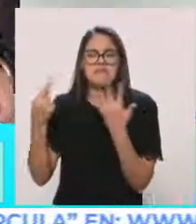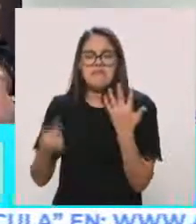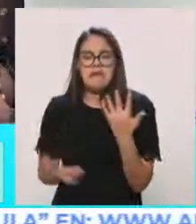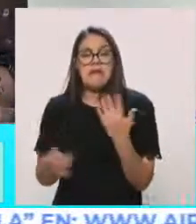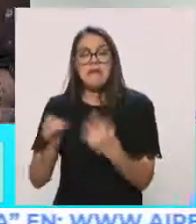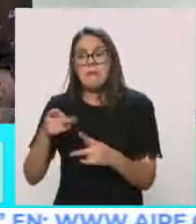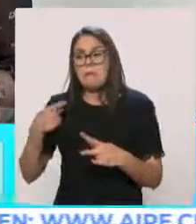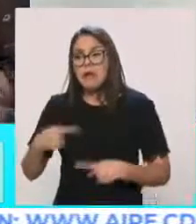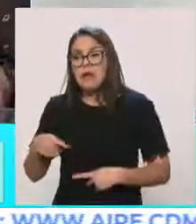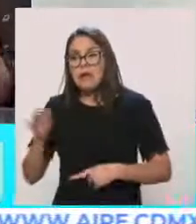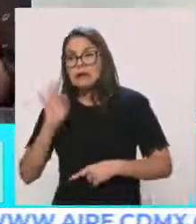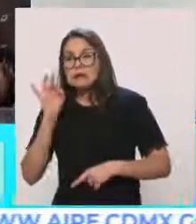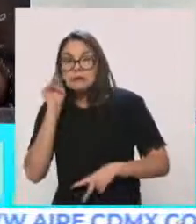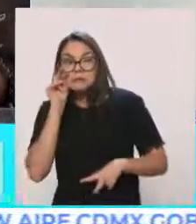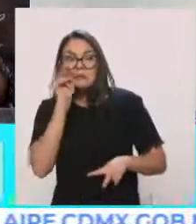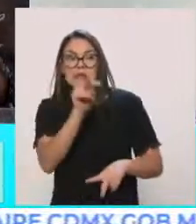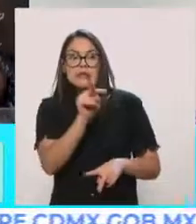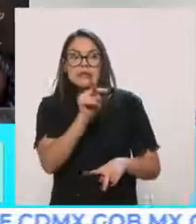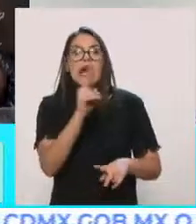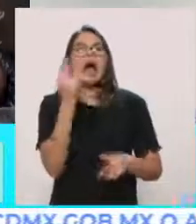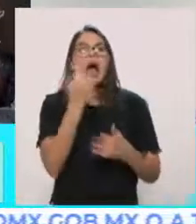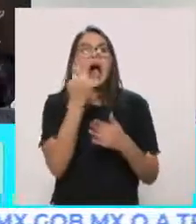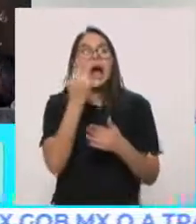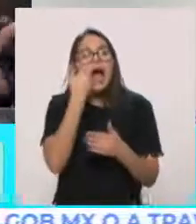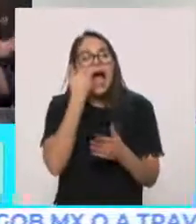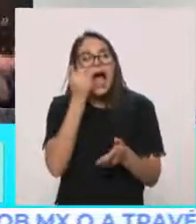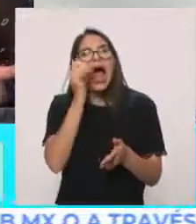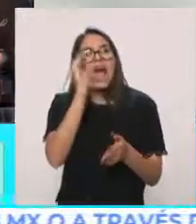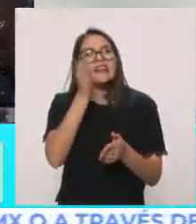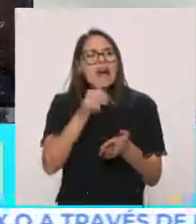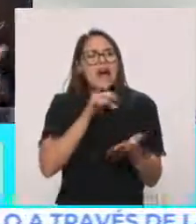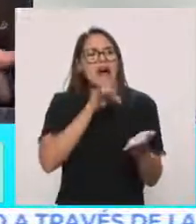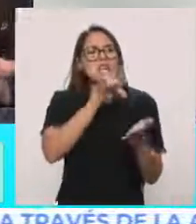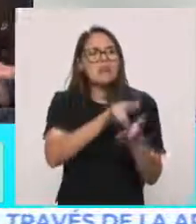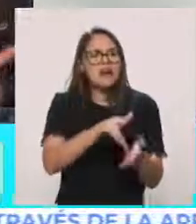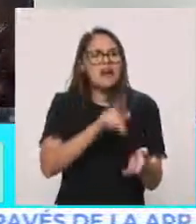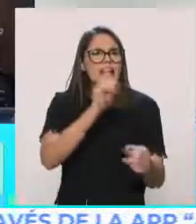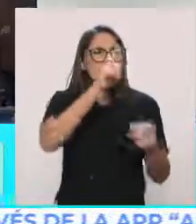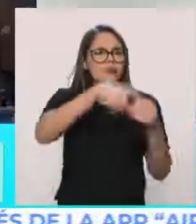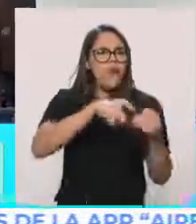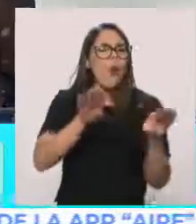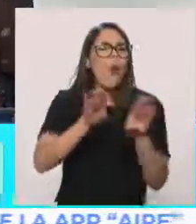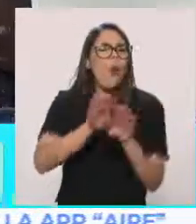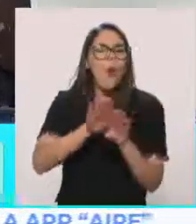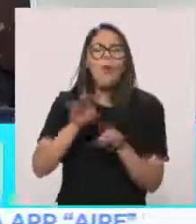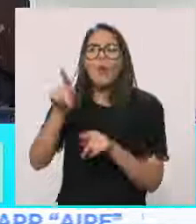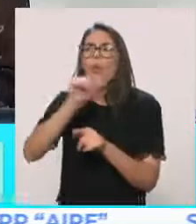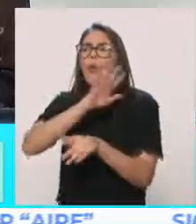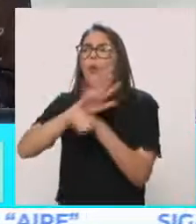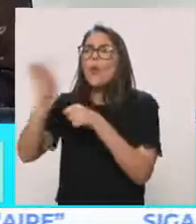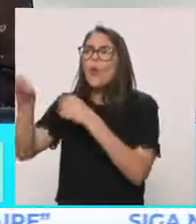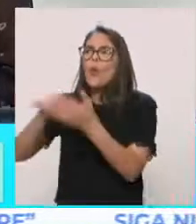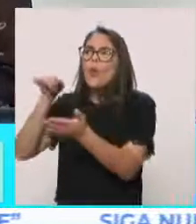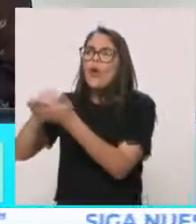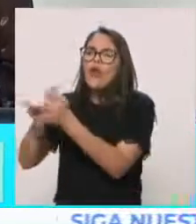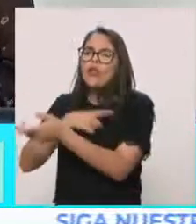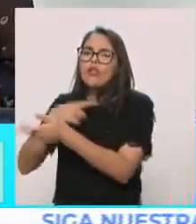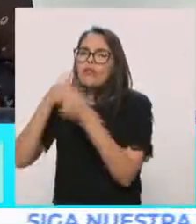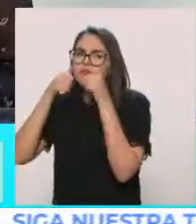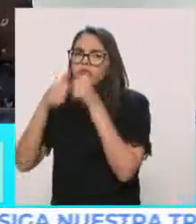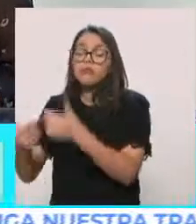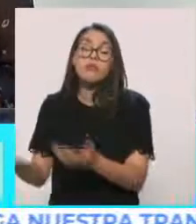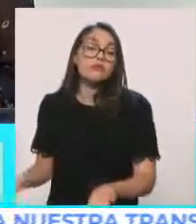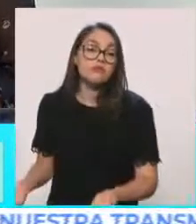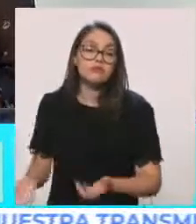algún trabajador sexual que desea acercarse a recibir este beneficio, ¿en dónde tienen que hacerlo y cómo es que los van a apoyar? Bueno, la Secretaría